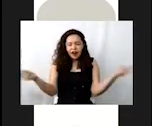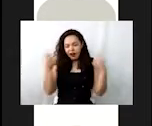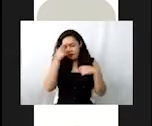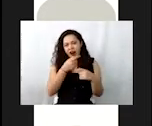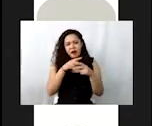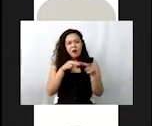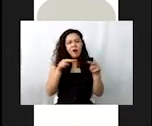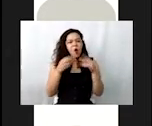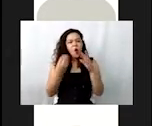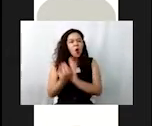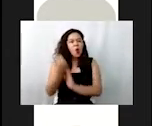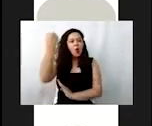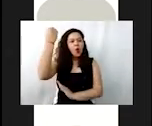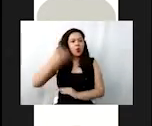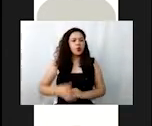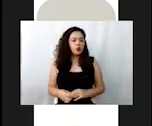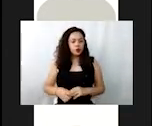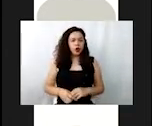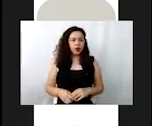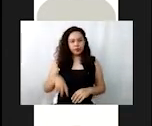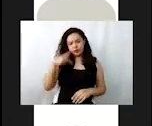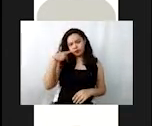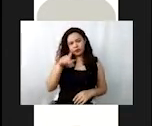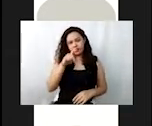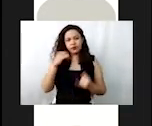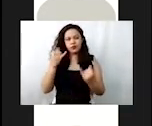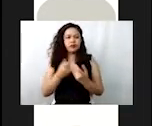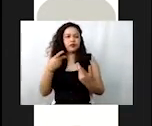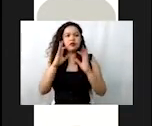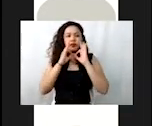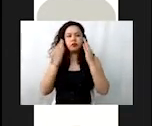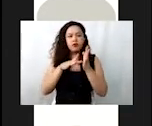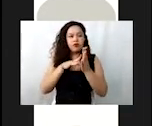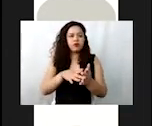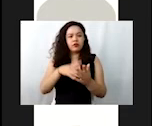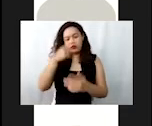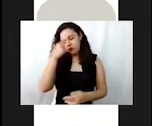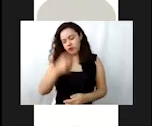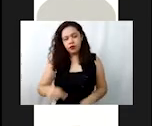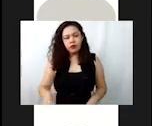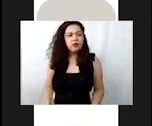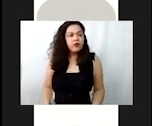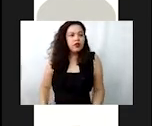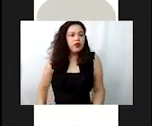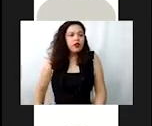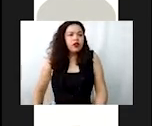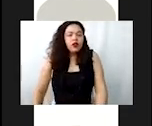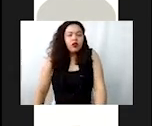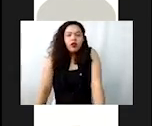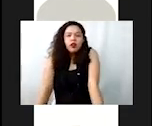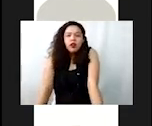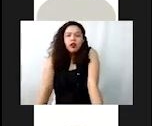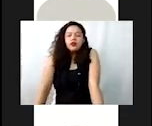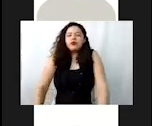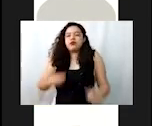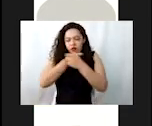vulnerabilidad, pues también lo que su modelo ha ayudado a, pues no solo a empoderar a la niñez,